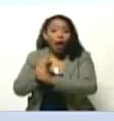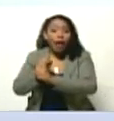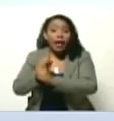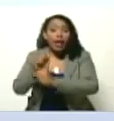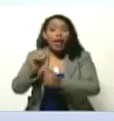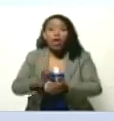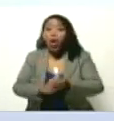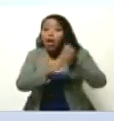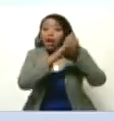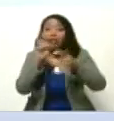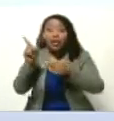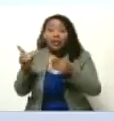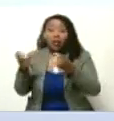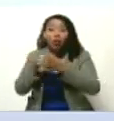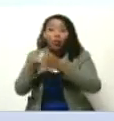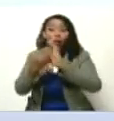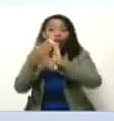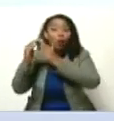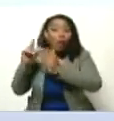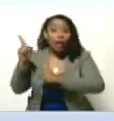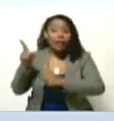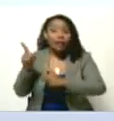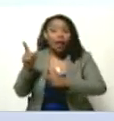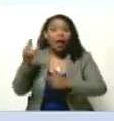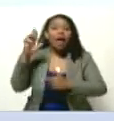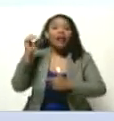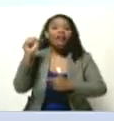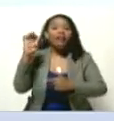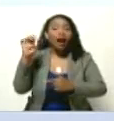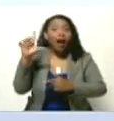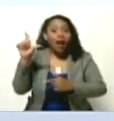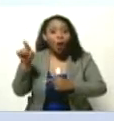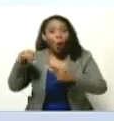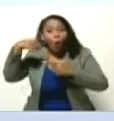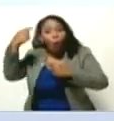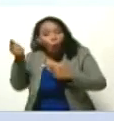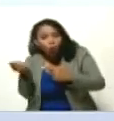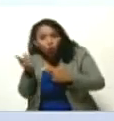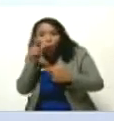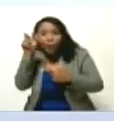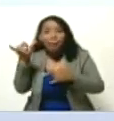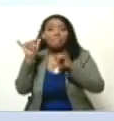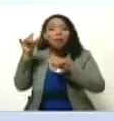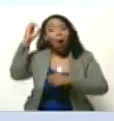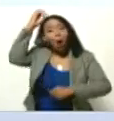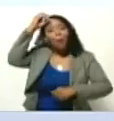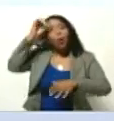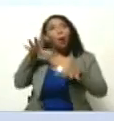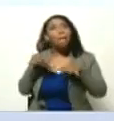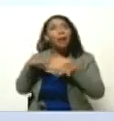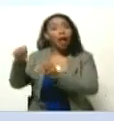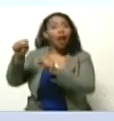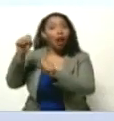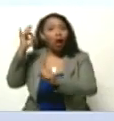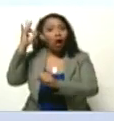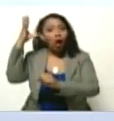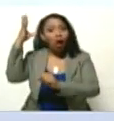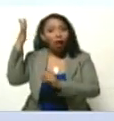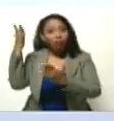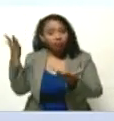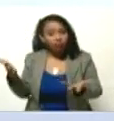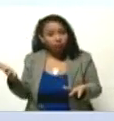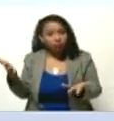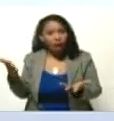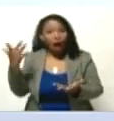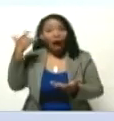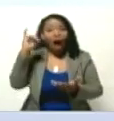Partido Comunista lo saben, están asociados con Rafael Ramírez, están asociados, es la misma opinión del imperialismo, la